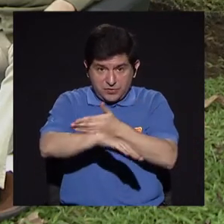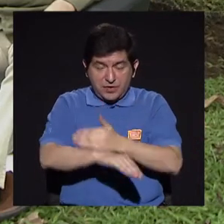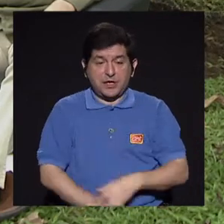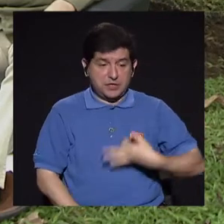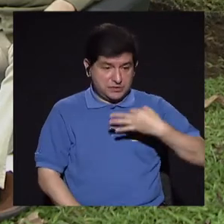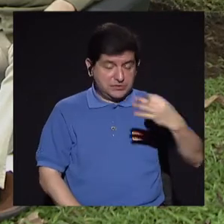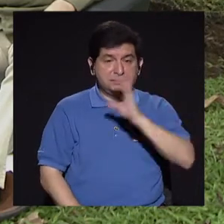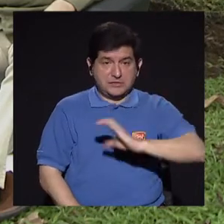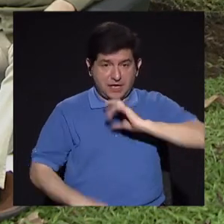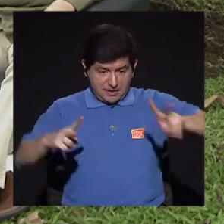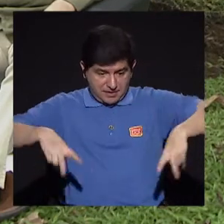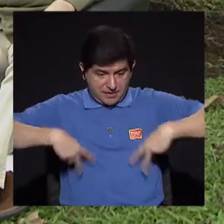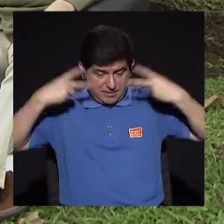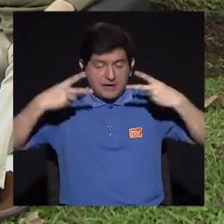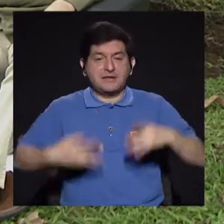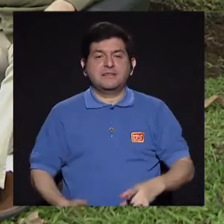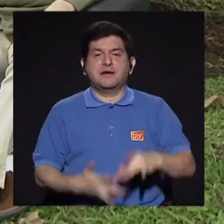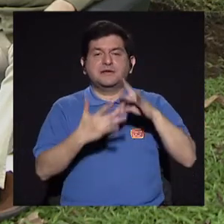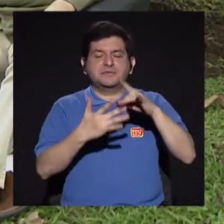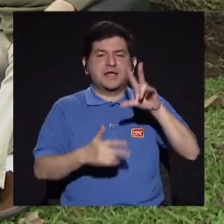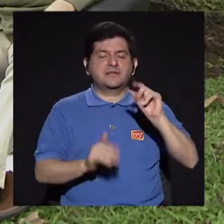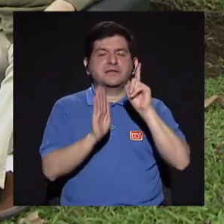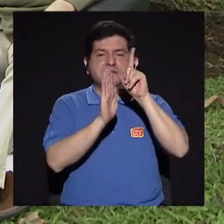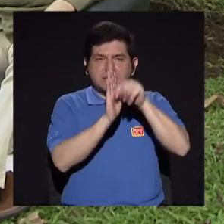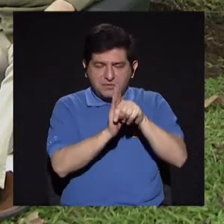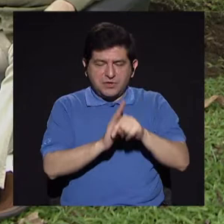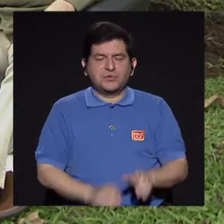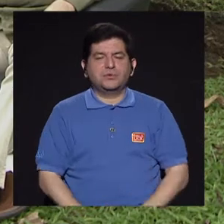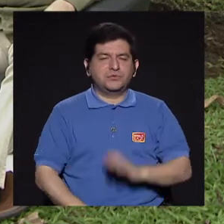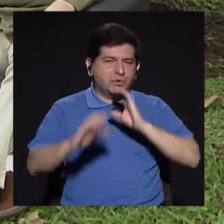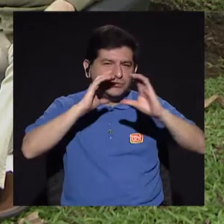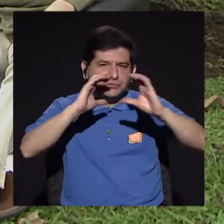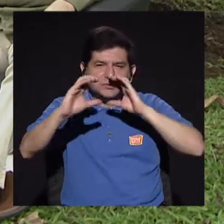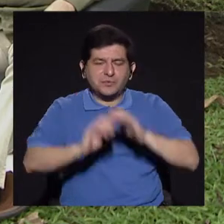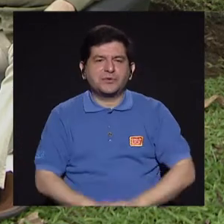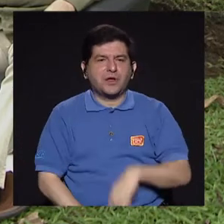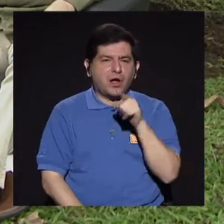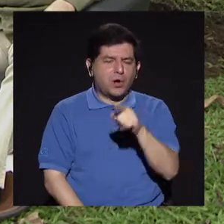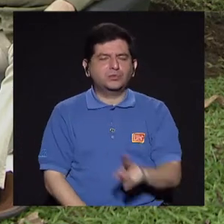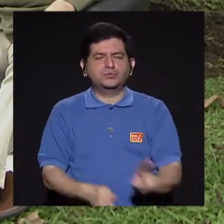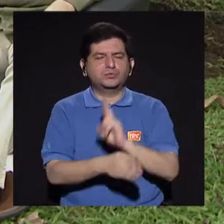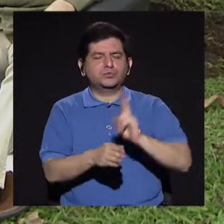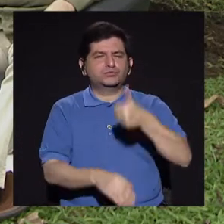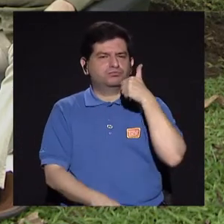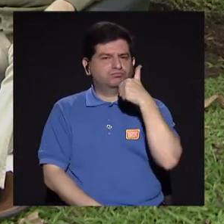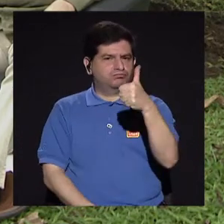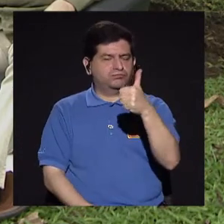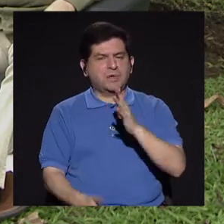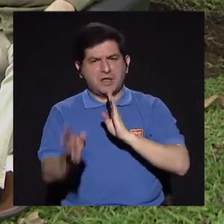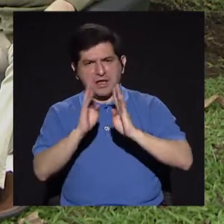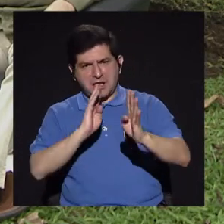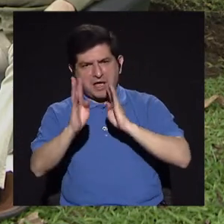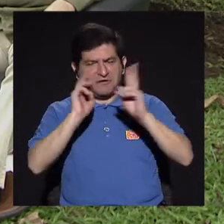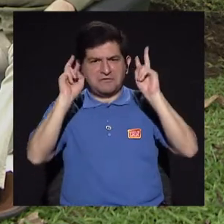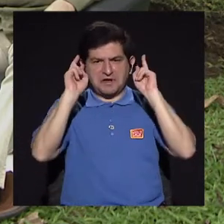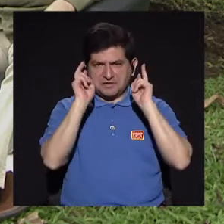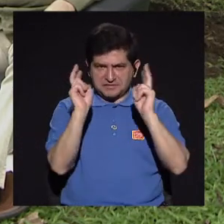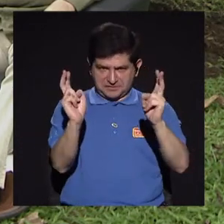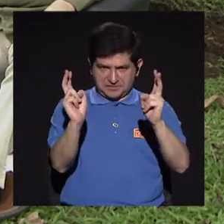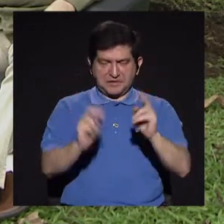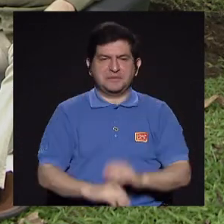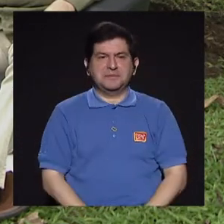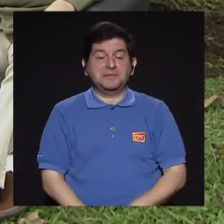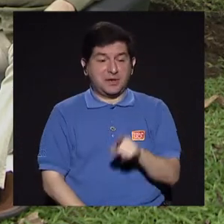su calidad de vida y especialmente estos 30 minutos de conversación le van a ser de muchísima utilidad porque vamos a hablar, Saúl, de un tema